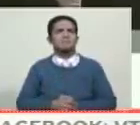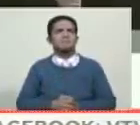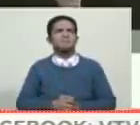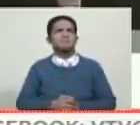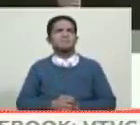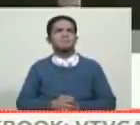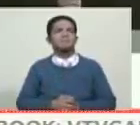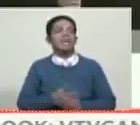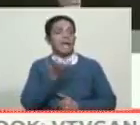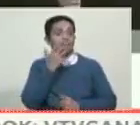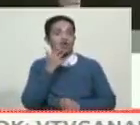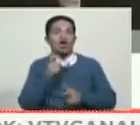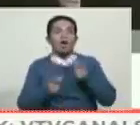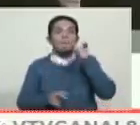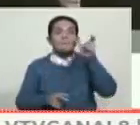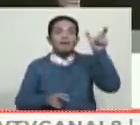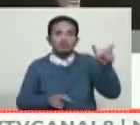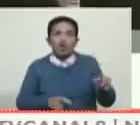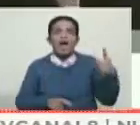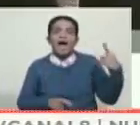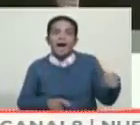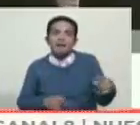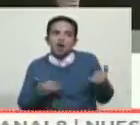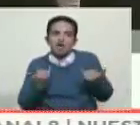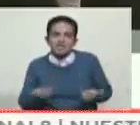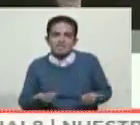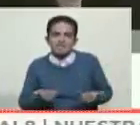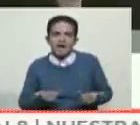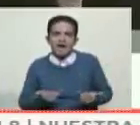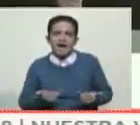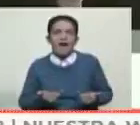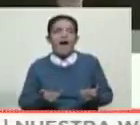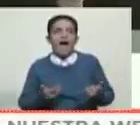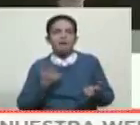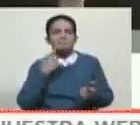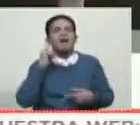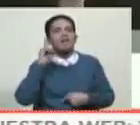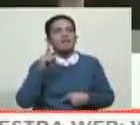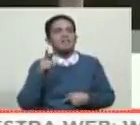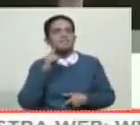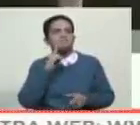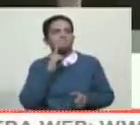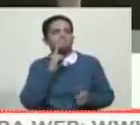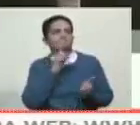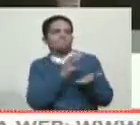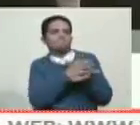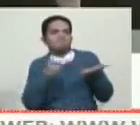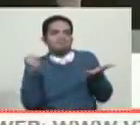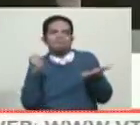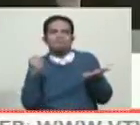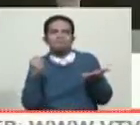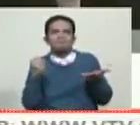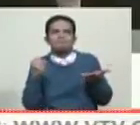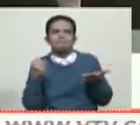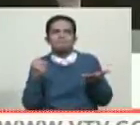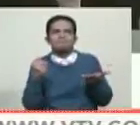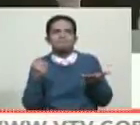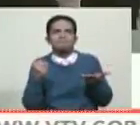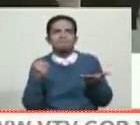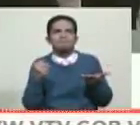Y el que tenga vivienda ahorita, si no la pagan un tiempo que ellos les den, se la van a quitar. ¡Ey! Y no se las van a